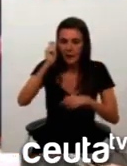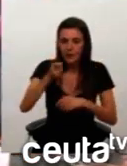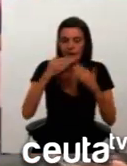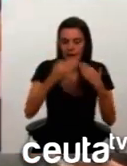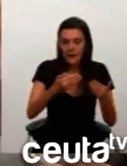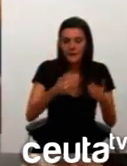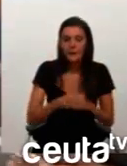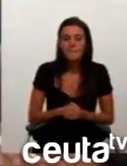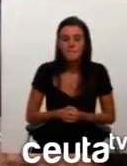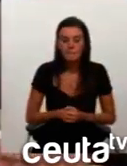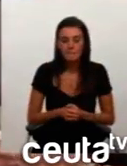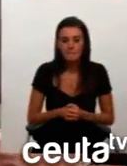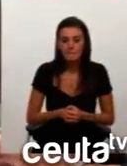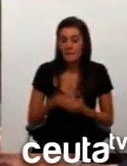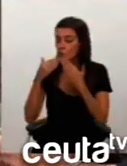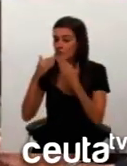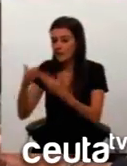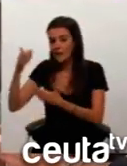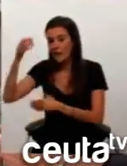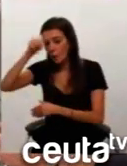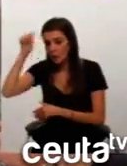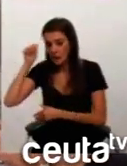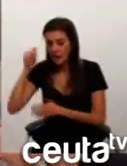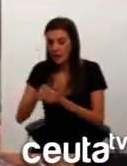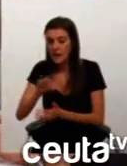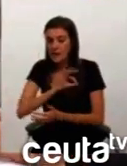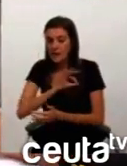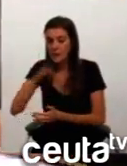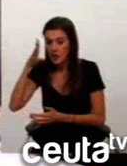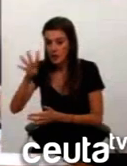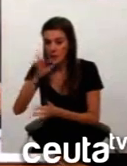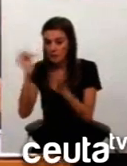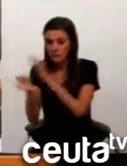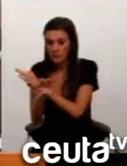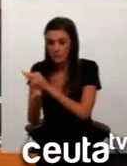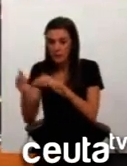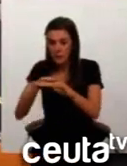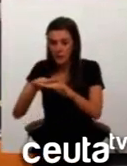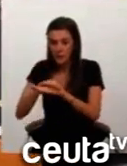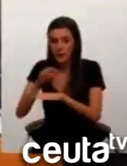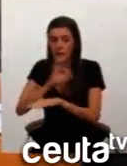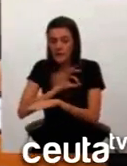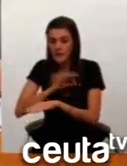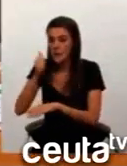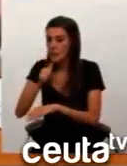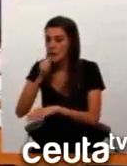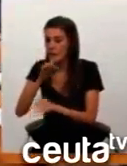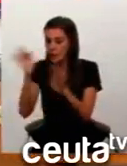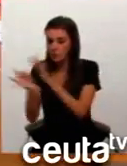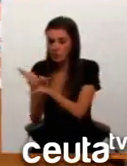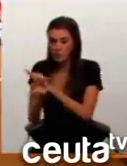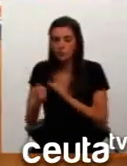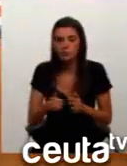gracias. Muchas gracias, señor Gutiérrez. Señora Ahmed, tiene usted la… Perdón, señor Verdejo, tiene usted la palabra. No la va a